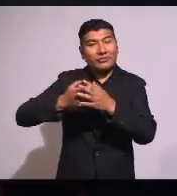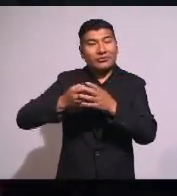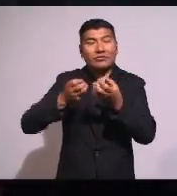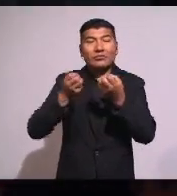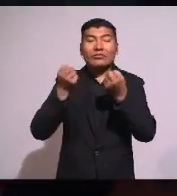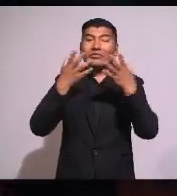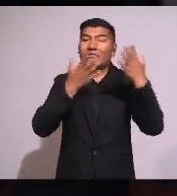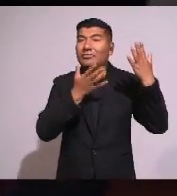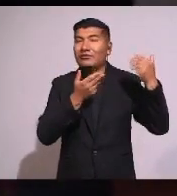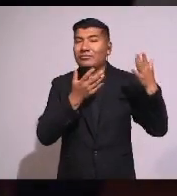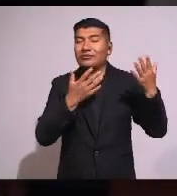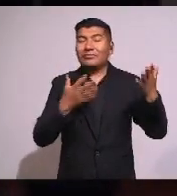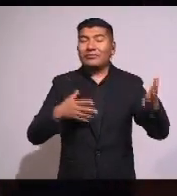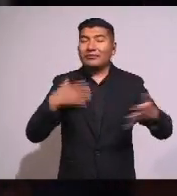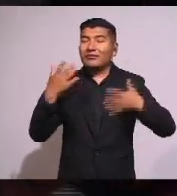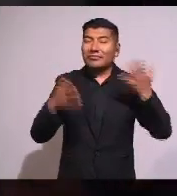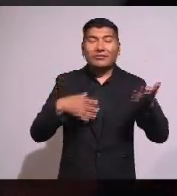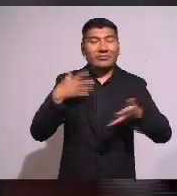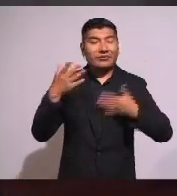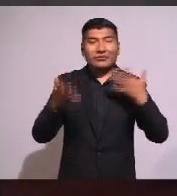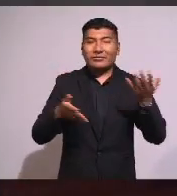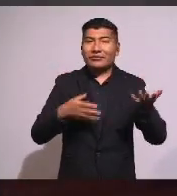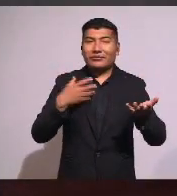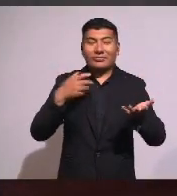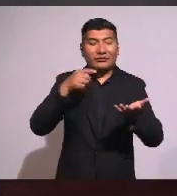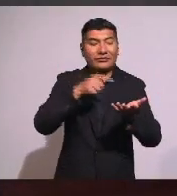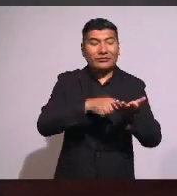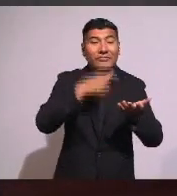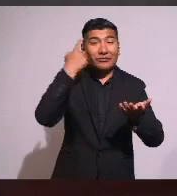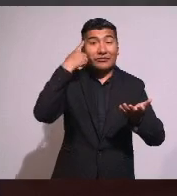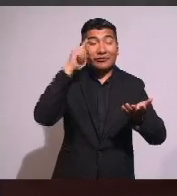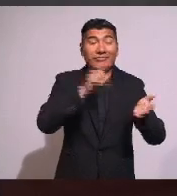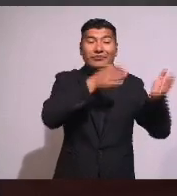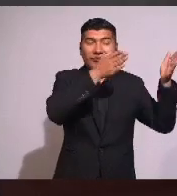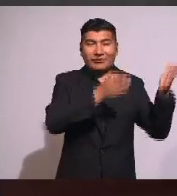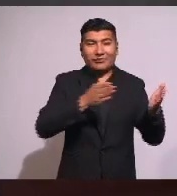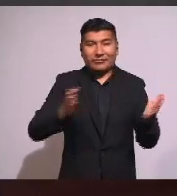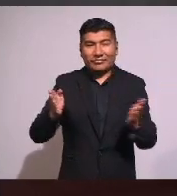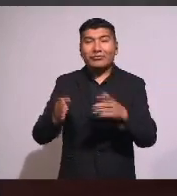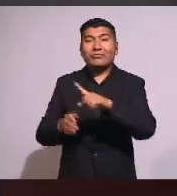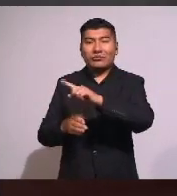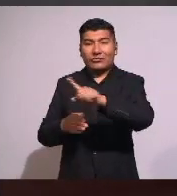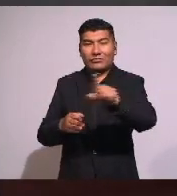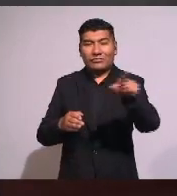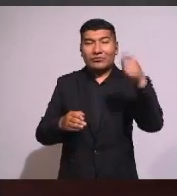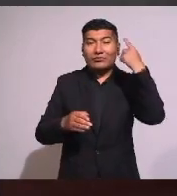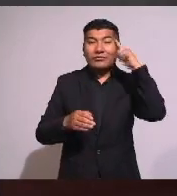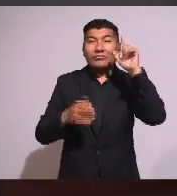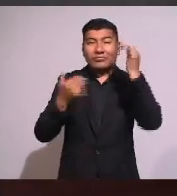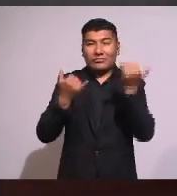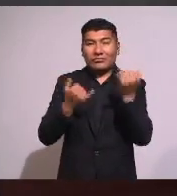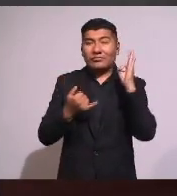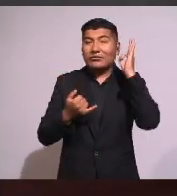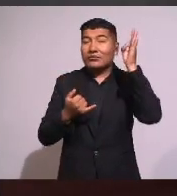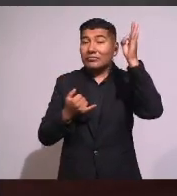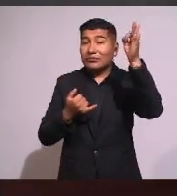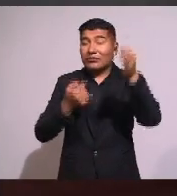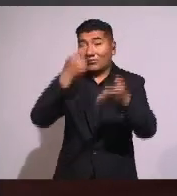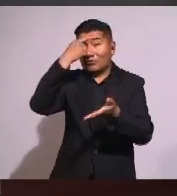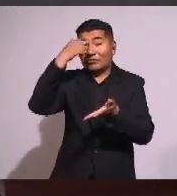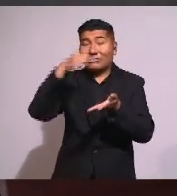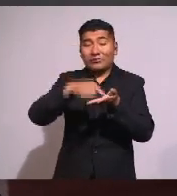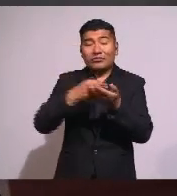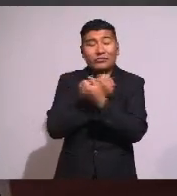de esperanza, de gozo, porque es para prepararse ustedes en el presente para el futuro. Por eso,